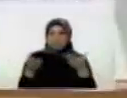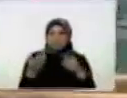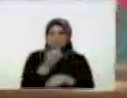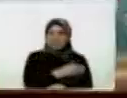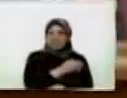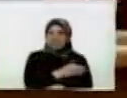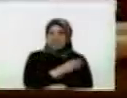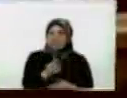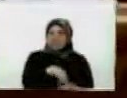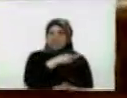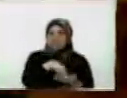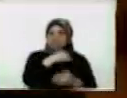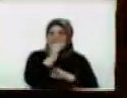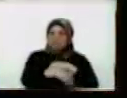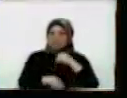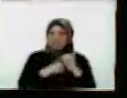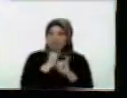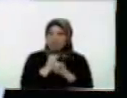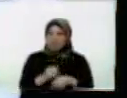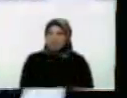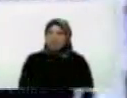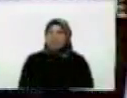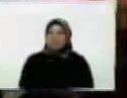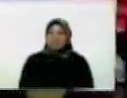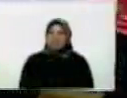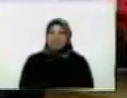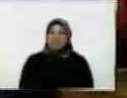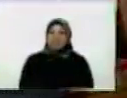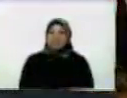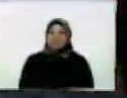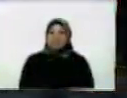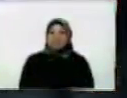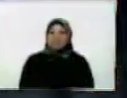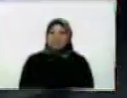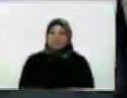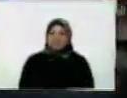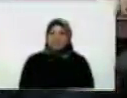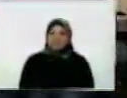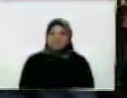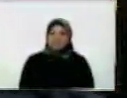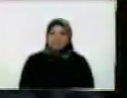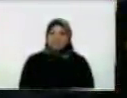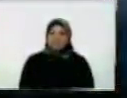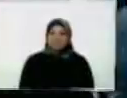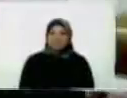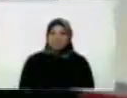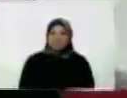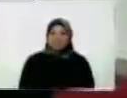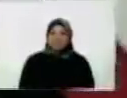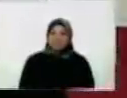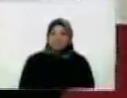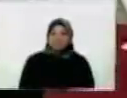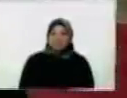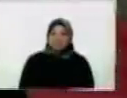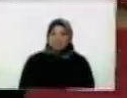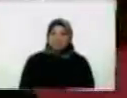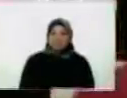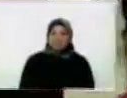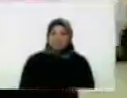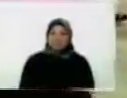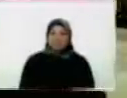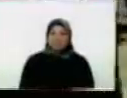nacional e internacional. Ustedes. Tiene la